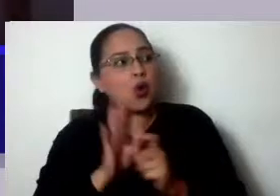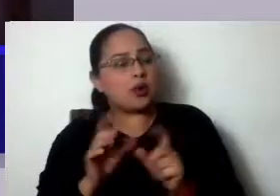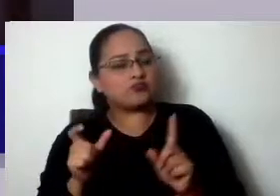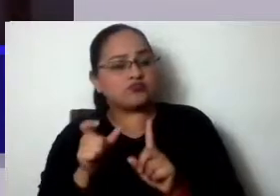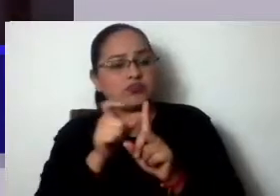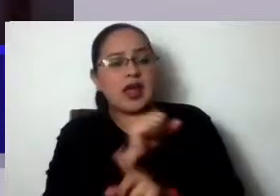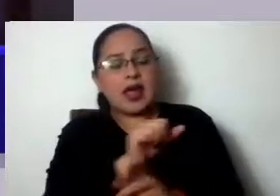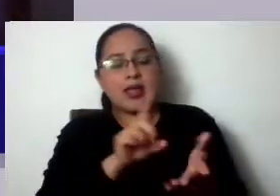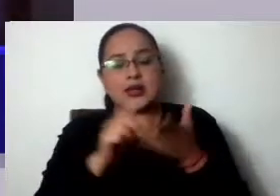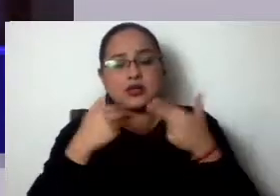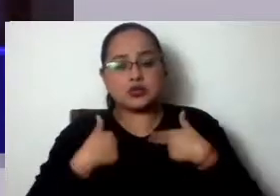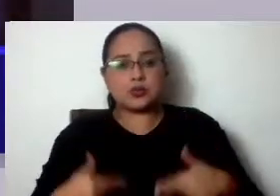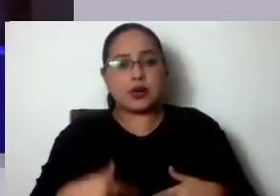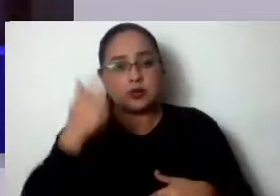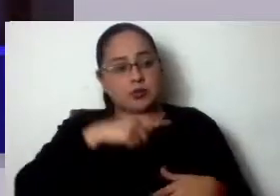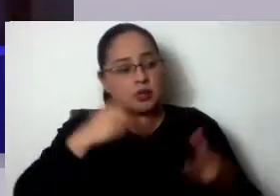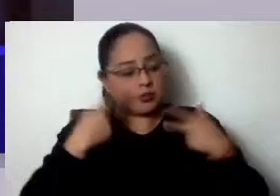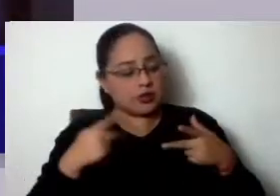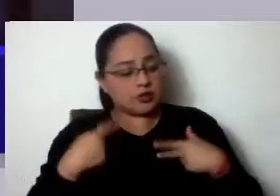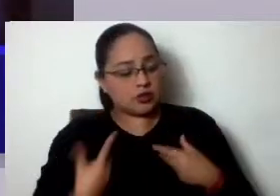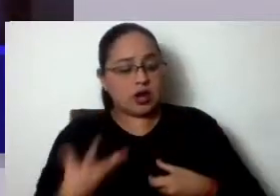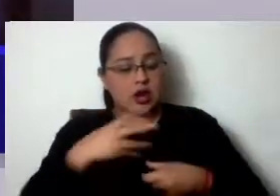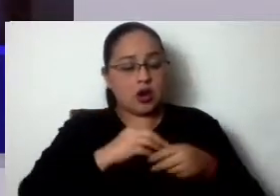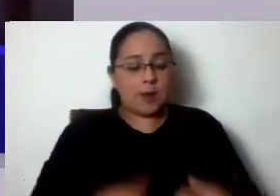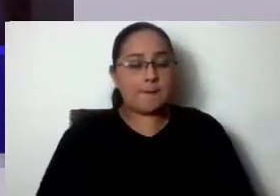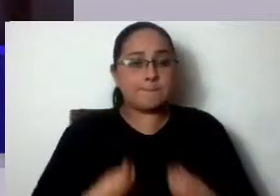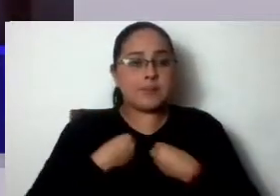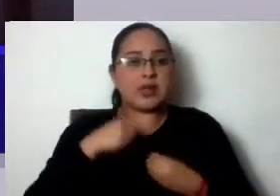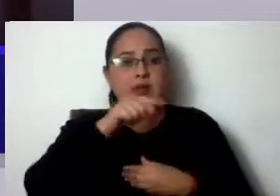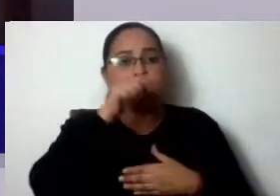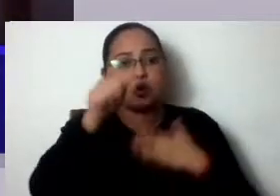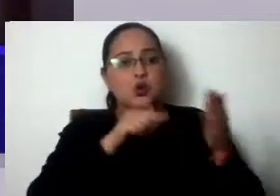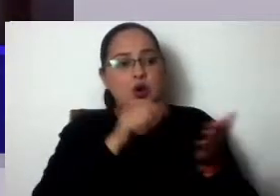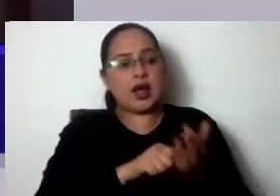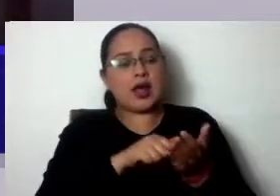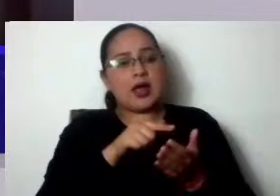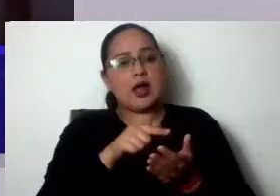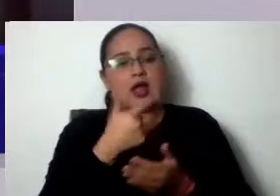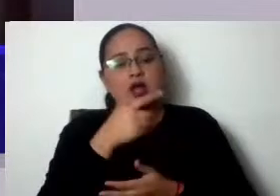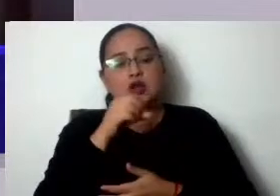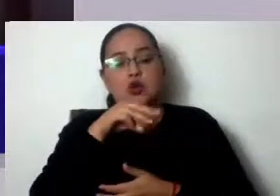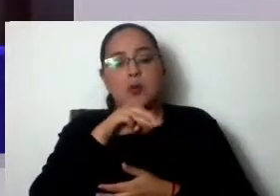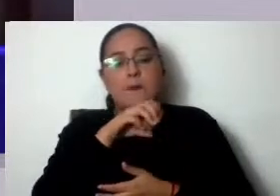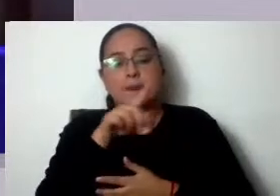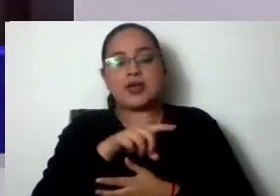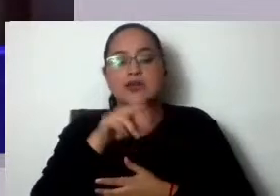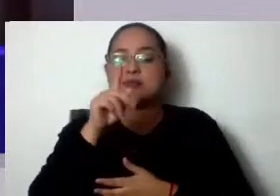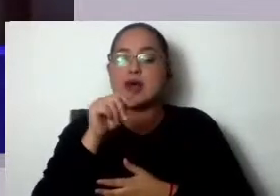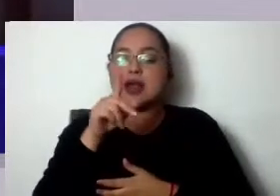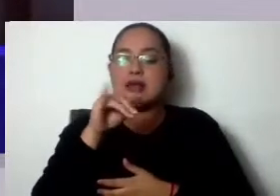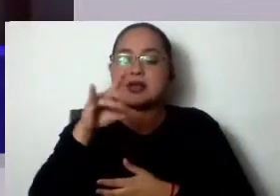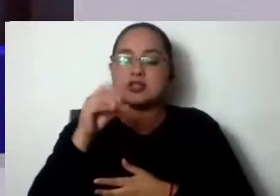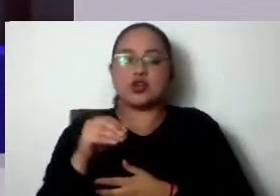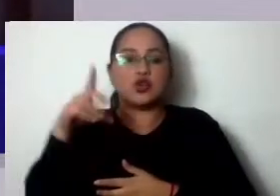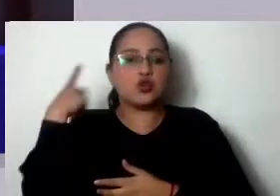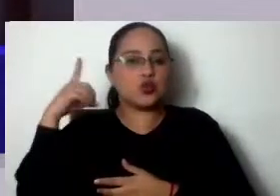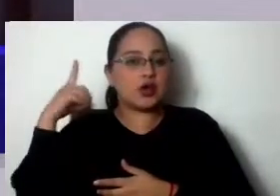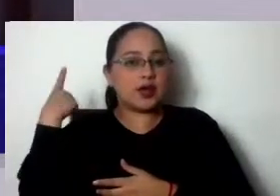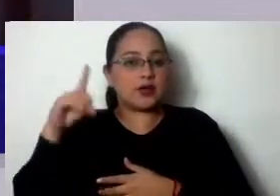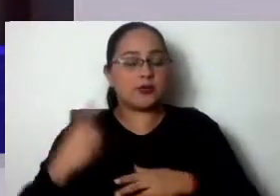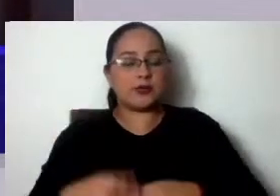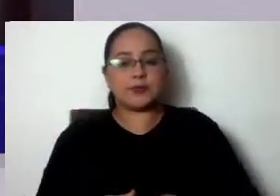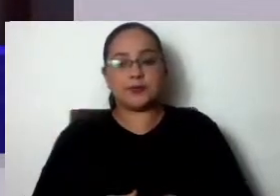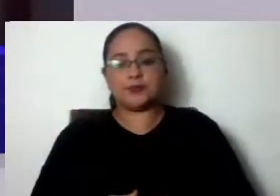que habitan en la ciudad en aquel entonces fue la ciudad de gómez palacio durango pero es hay algo muy